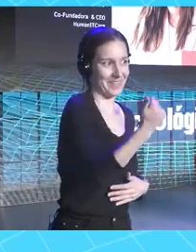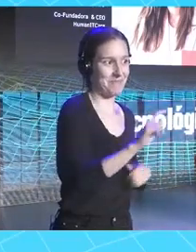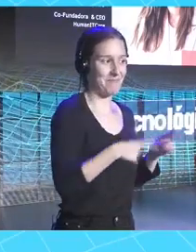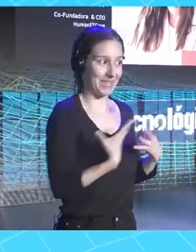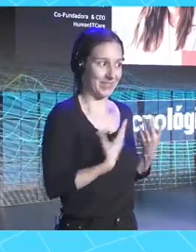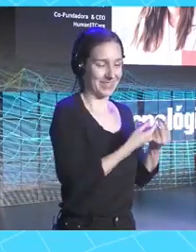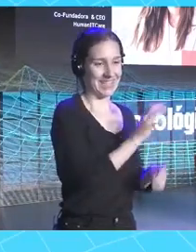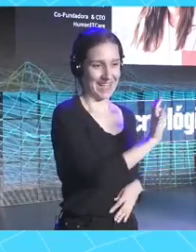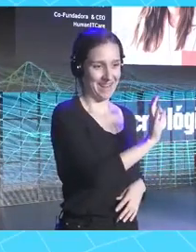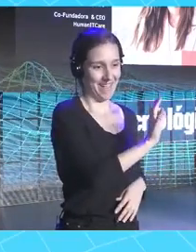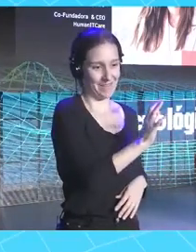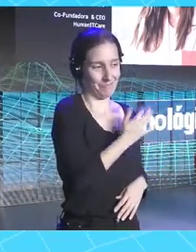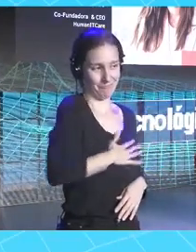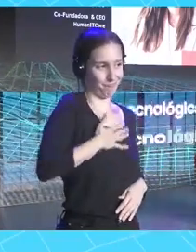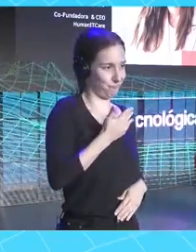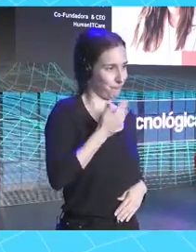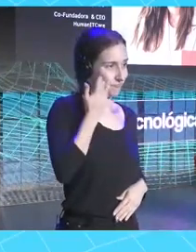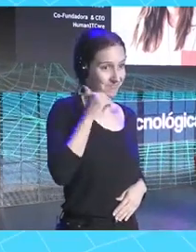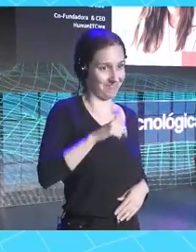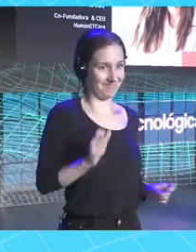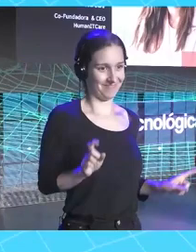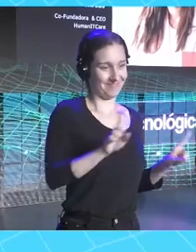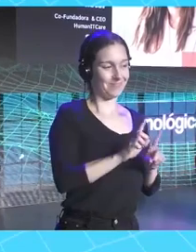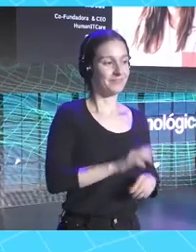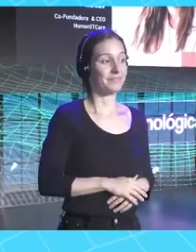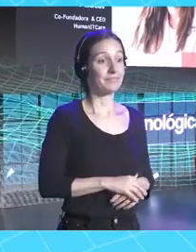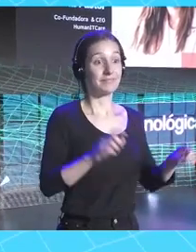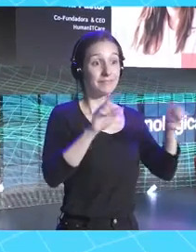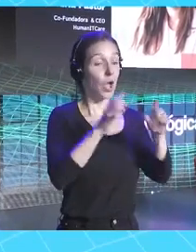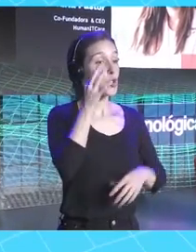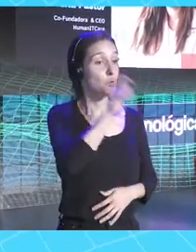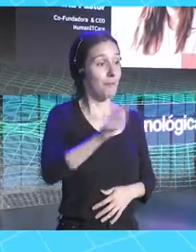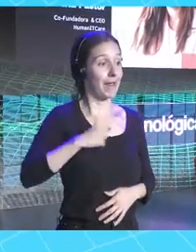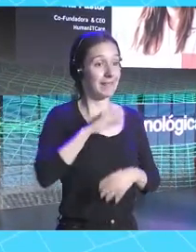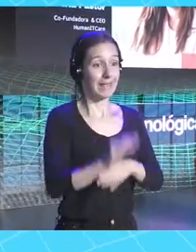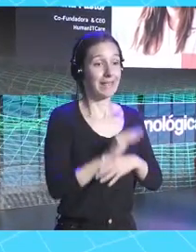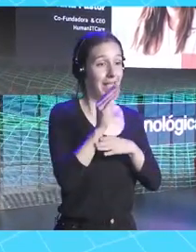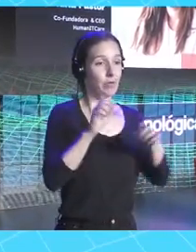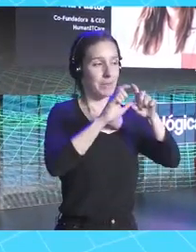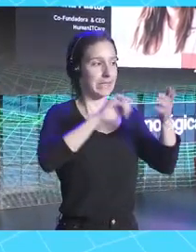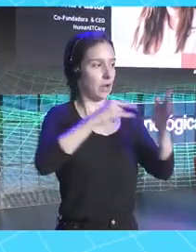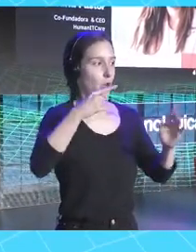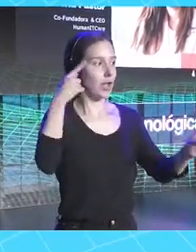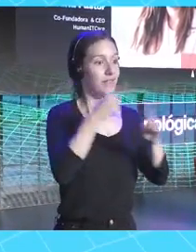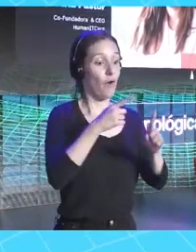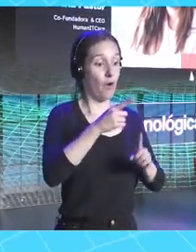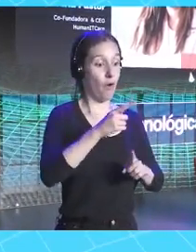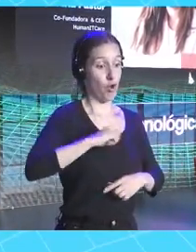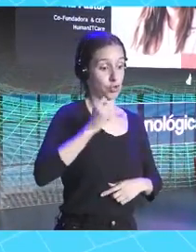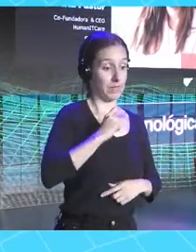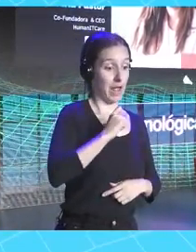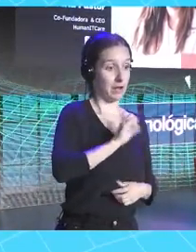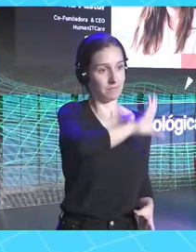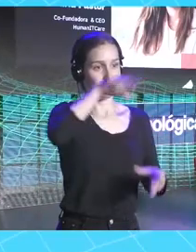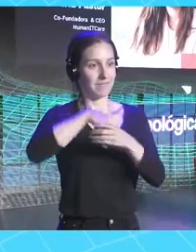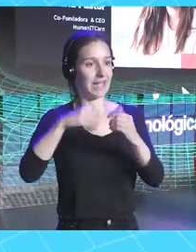compartir el escenario contigo es que eres una empresa es una empresa tecnológica que tiene como misión poder llevar el hospital a casa y conectar la salud